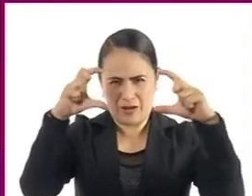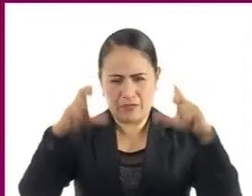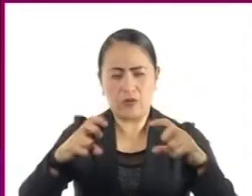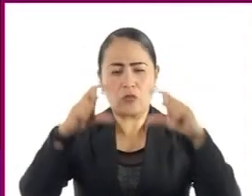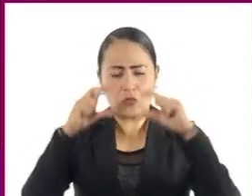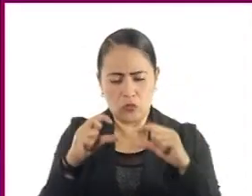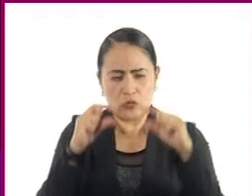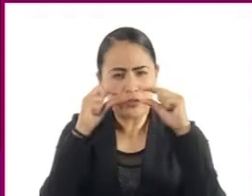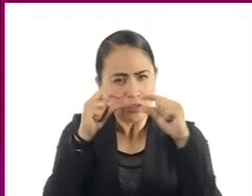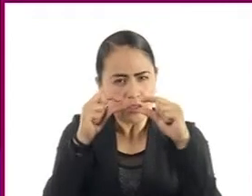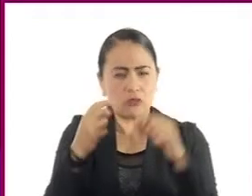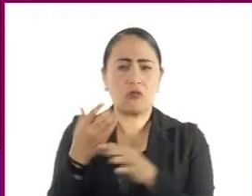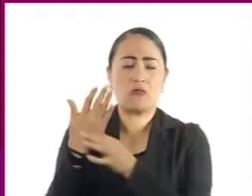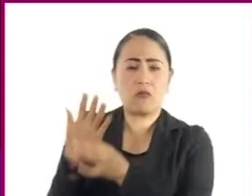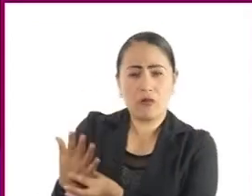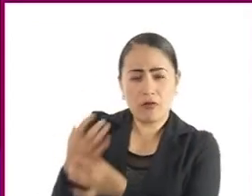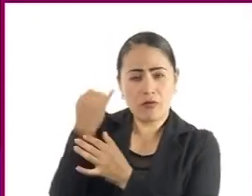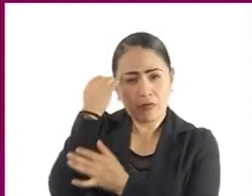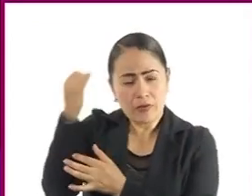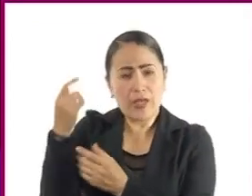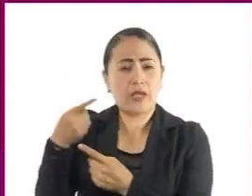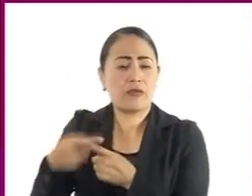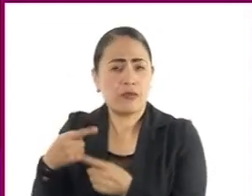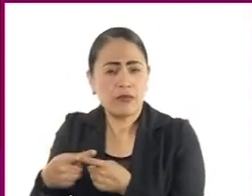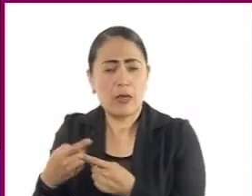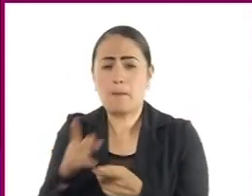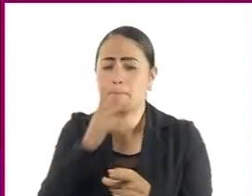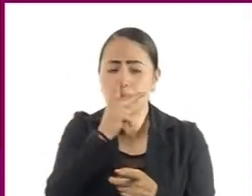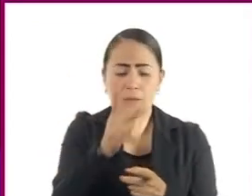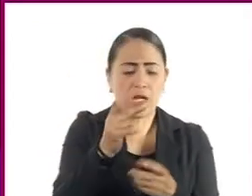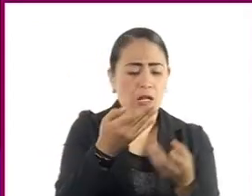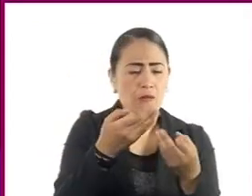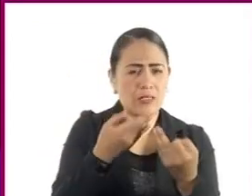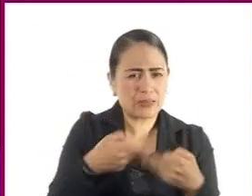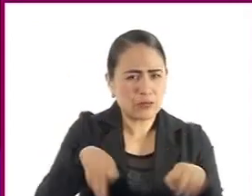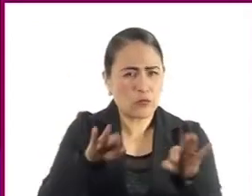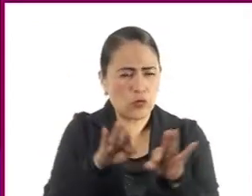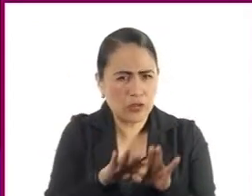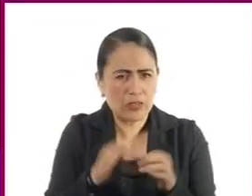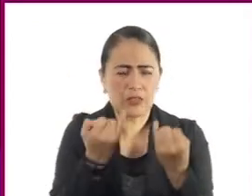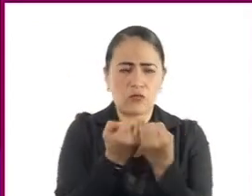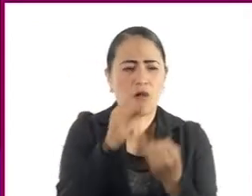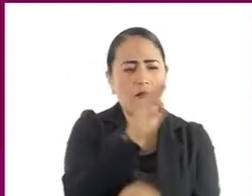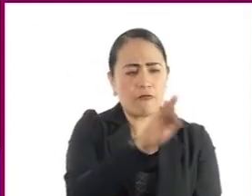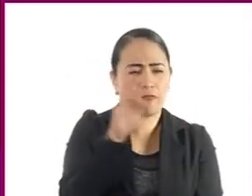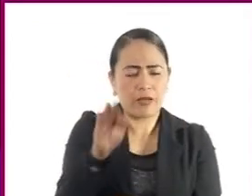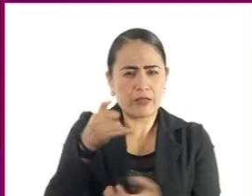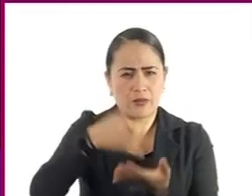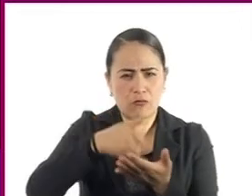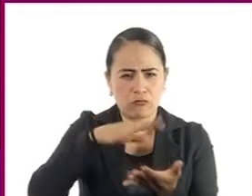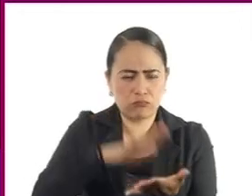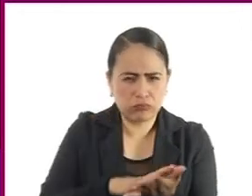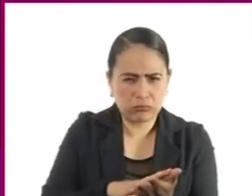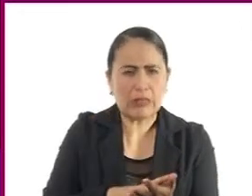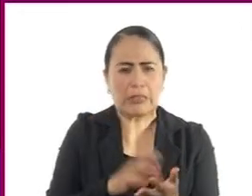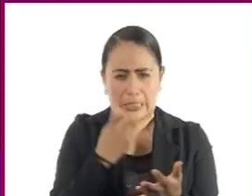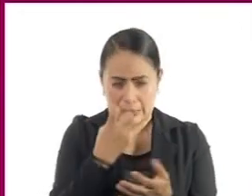el autor, las palabras clave y la fecha de publicación que permite evaluar rápidamente la